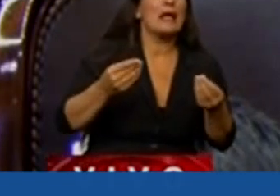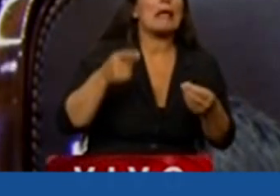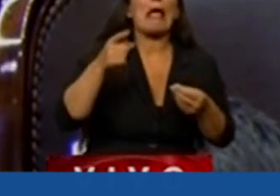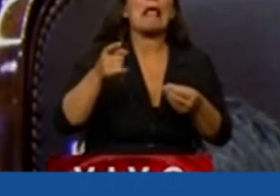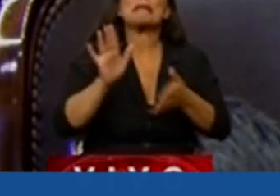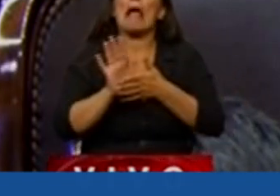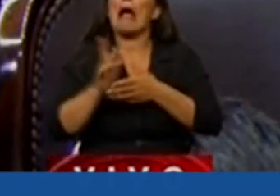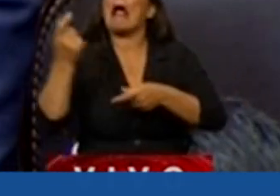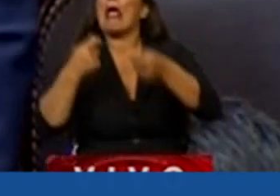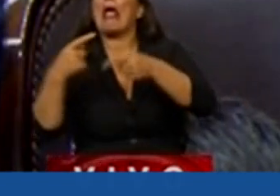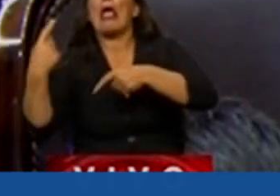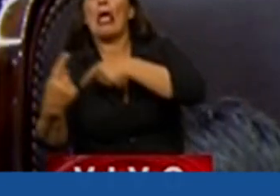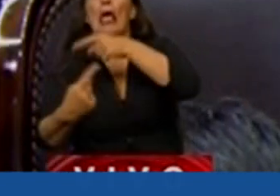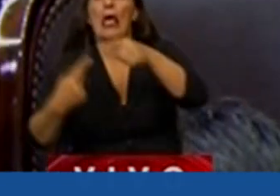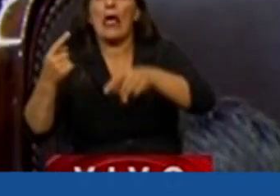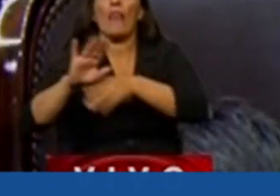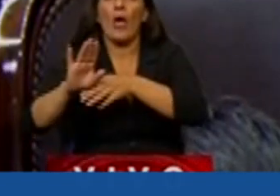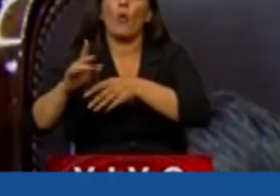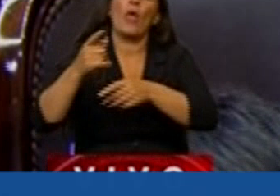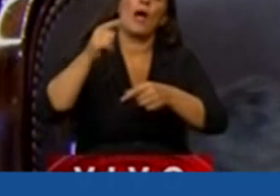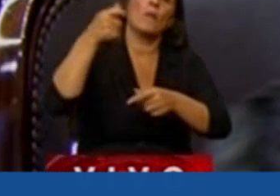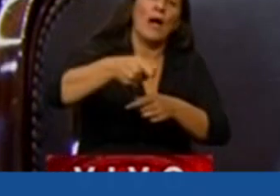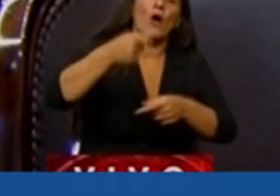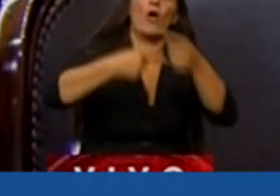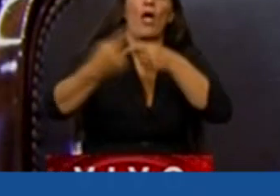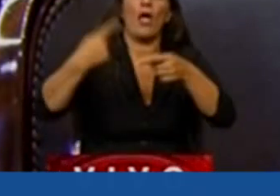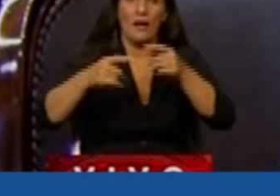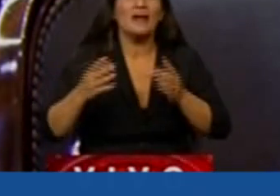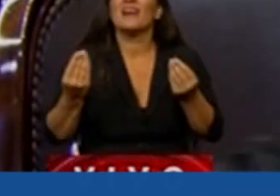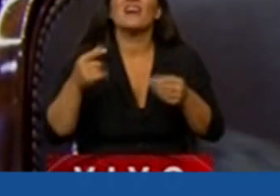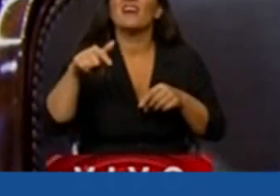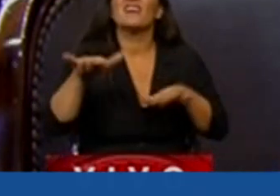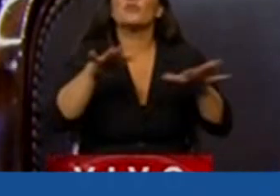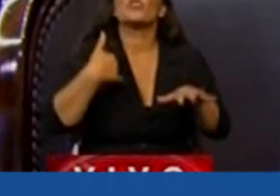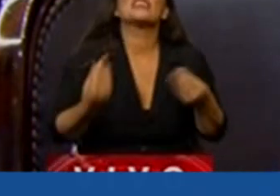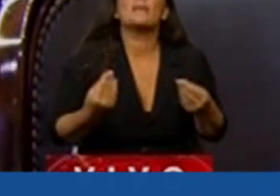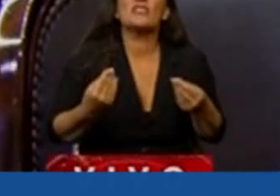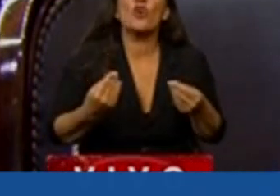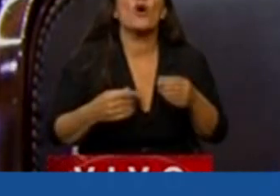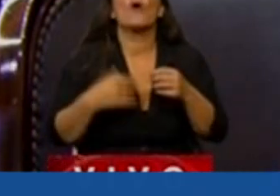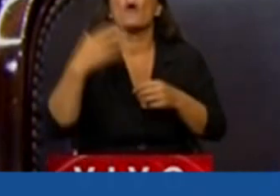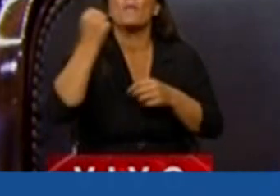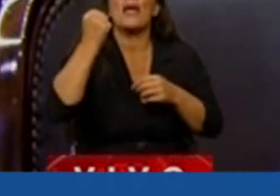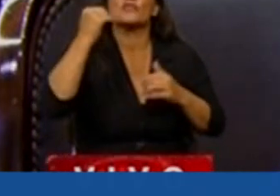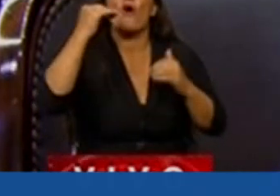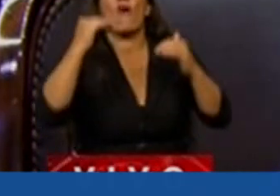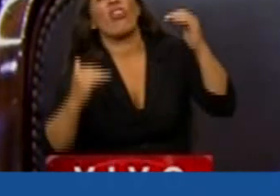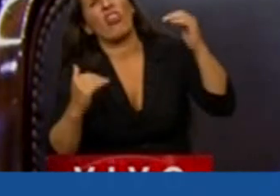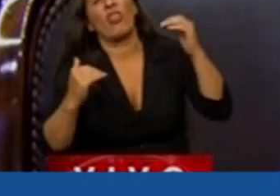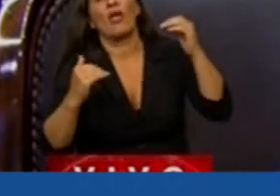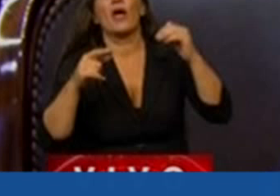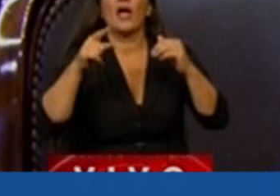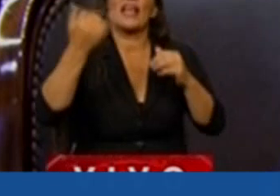bicicleta financiera. ¿Saben lo que pasó en la Argentina? Devaluaron la moneda, sacaron el cepo, subieron la tasa de